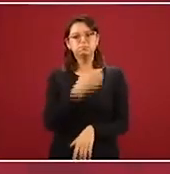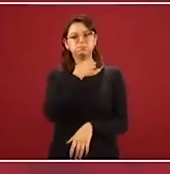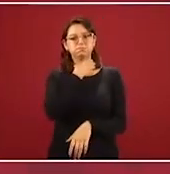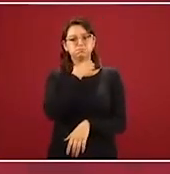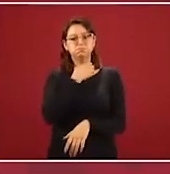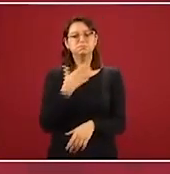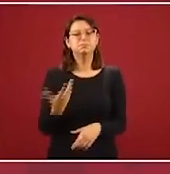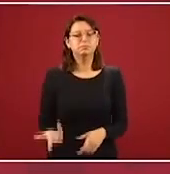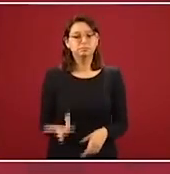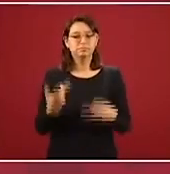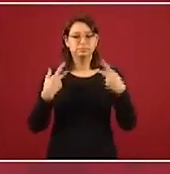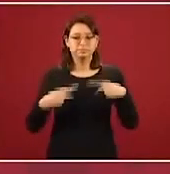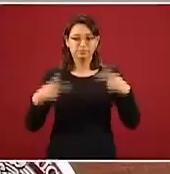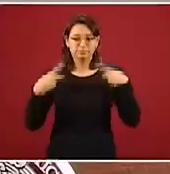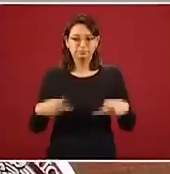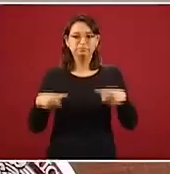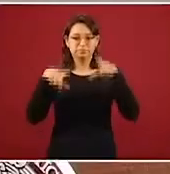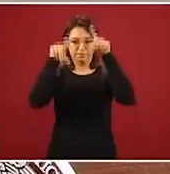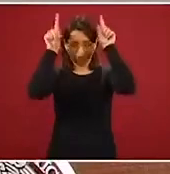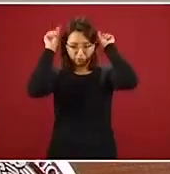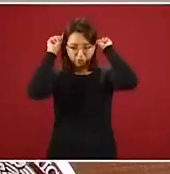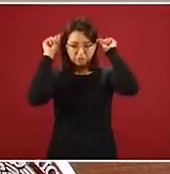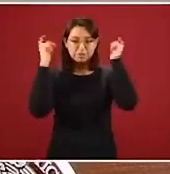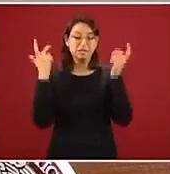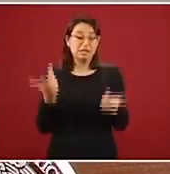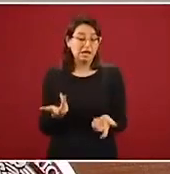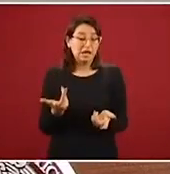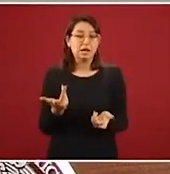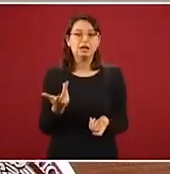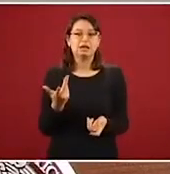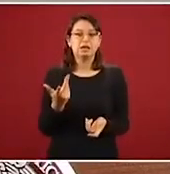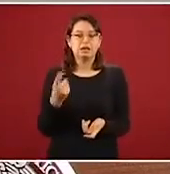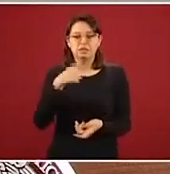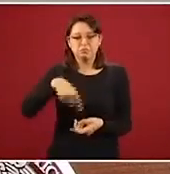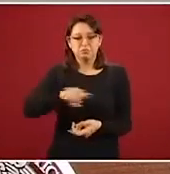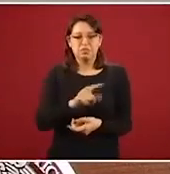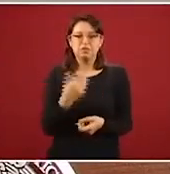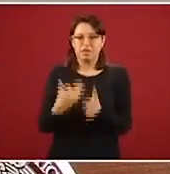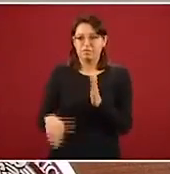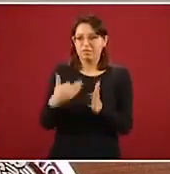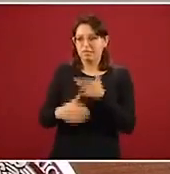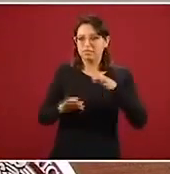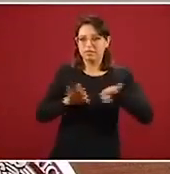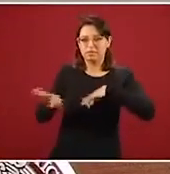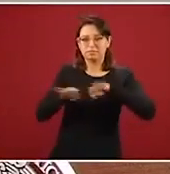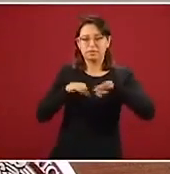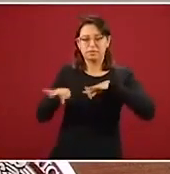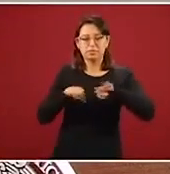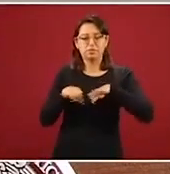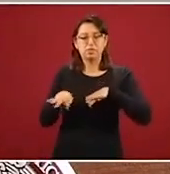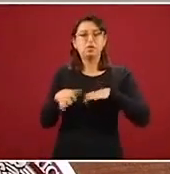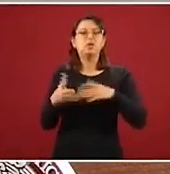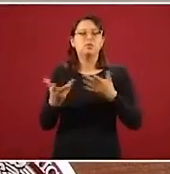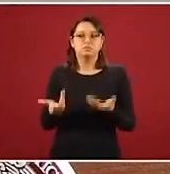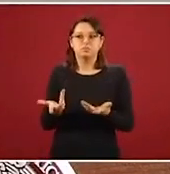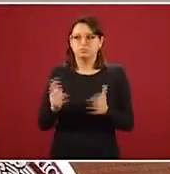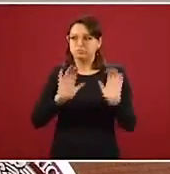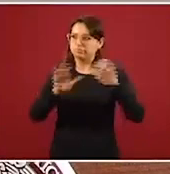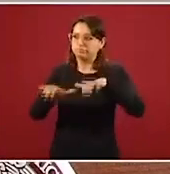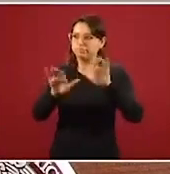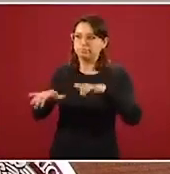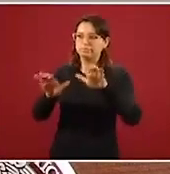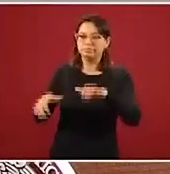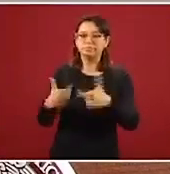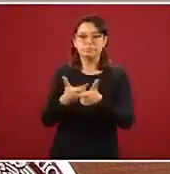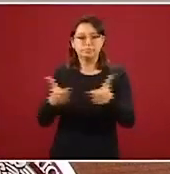personal, particularmente de enfermería, que estaba desempleado. Y en ese sentido, el proceso